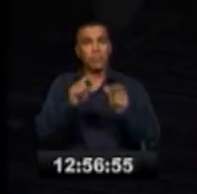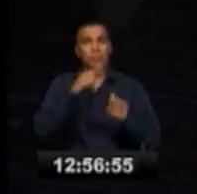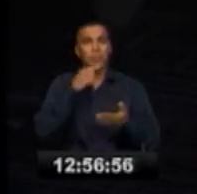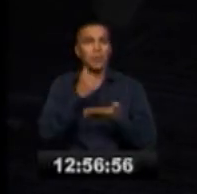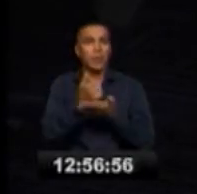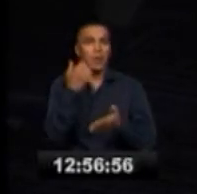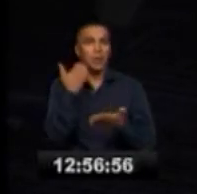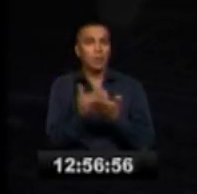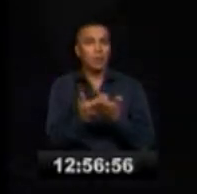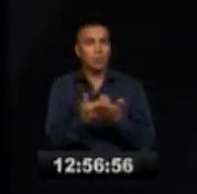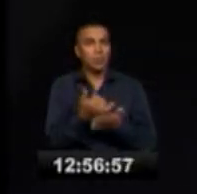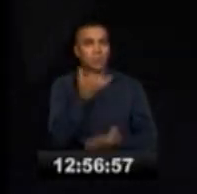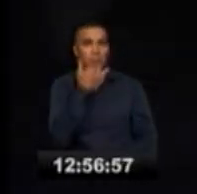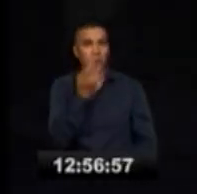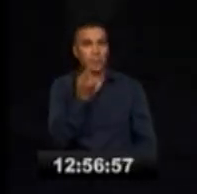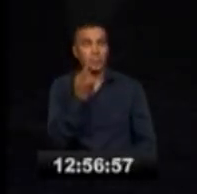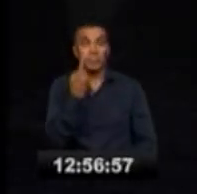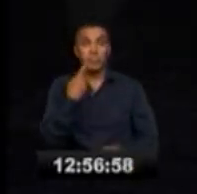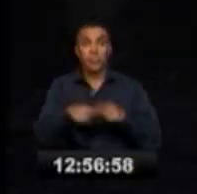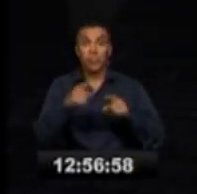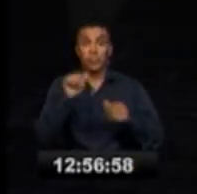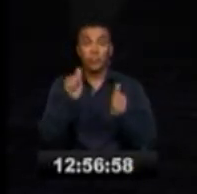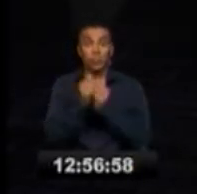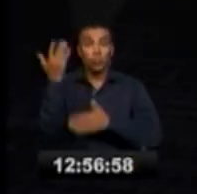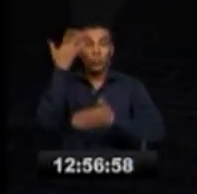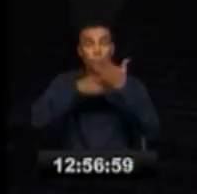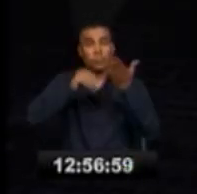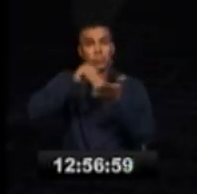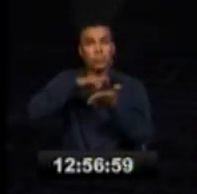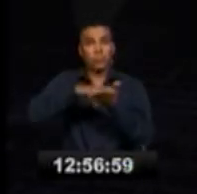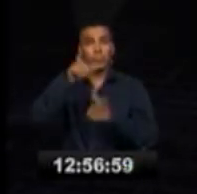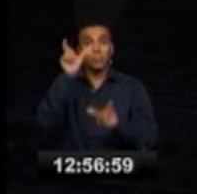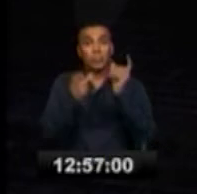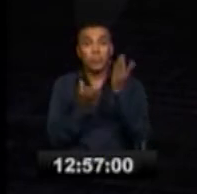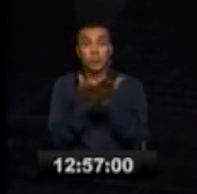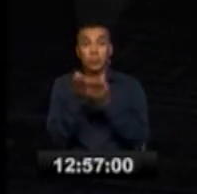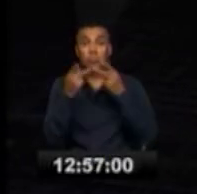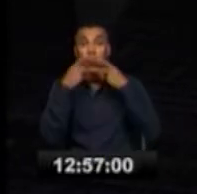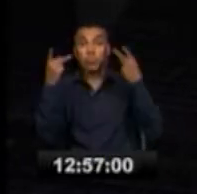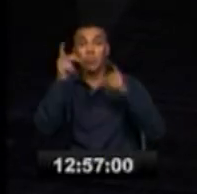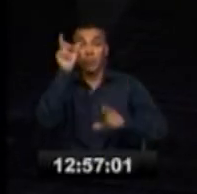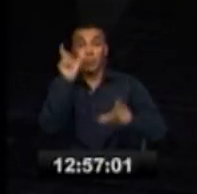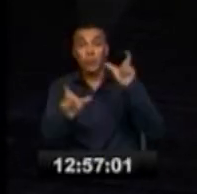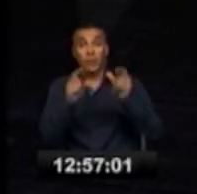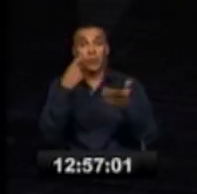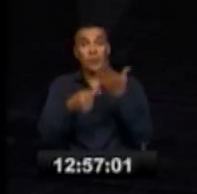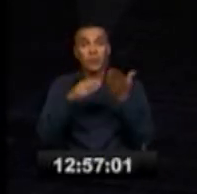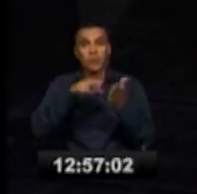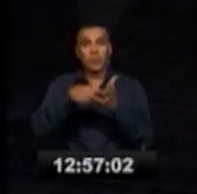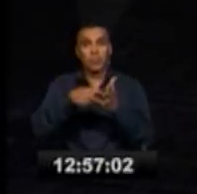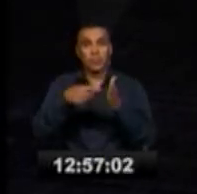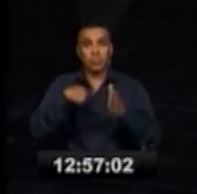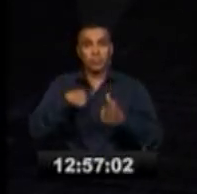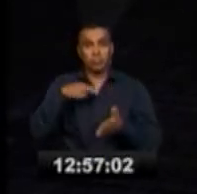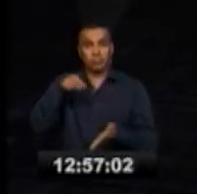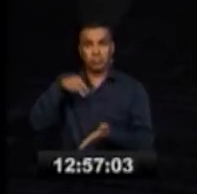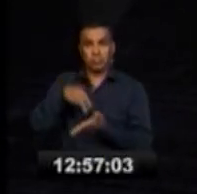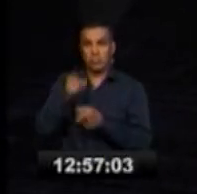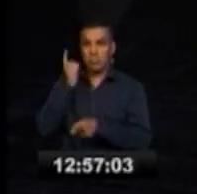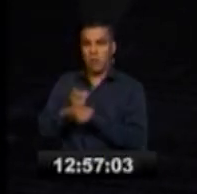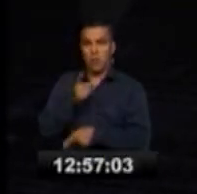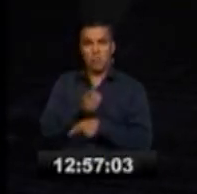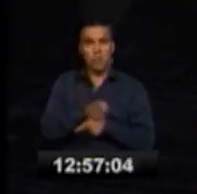beneficio económico indebido, mientras que la figura de la concusión aplica para los servidores públicos y las personas que actúen en virtud de la potestad